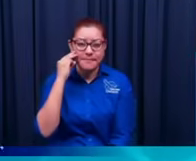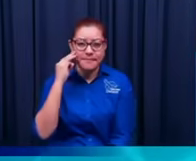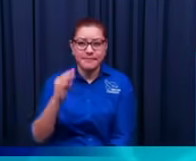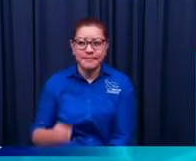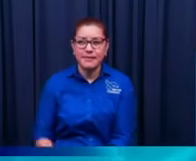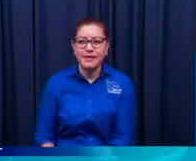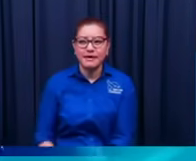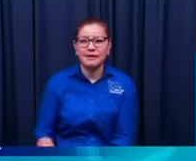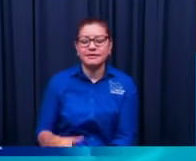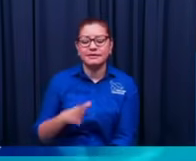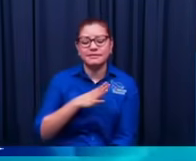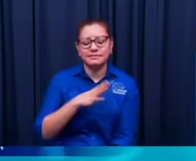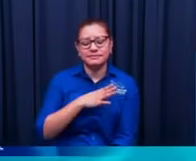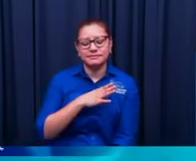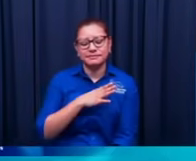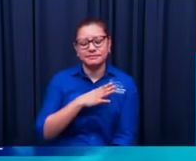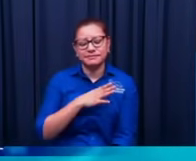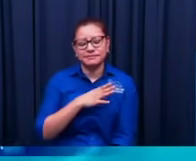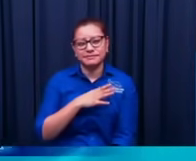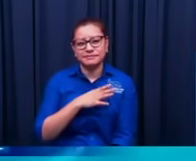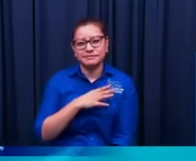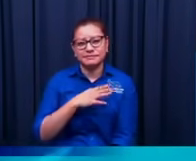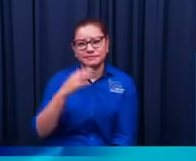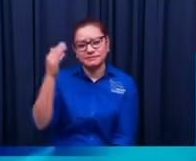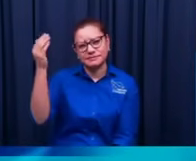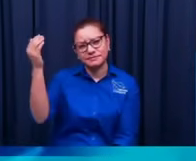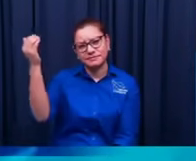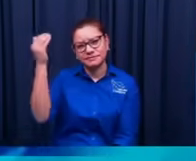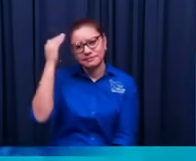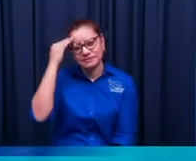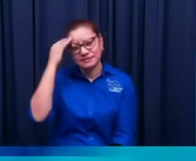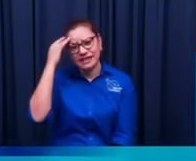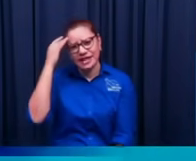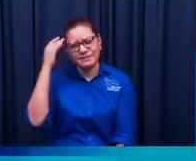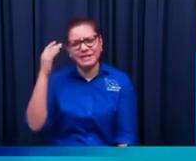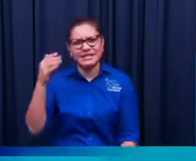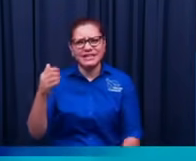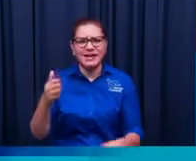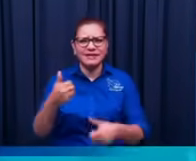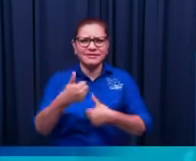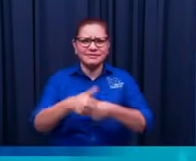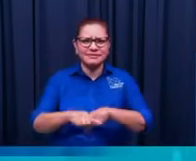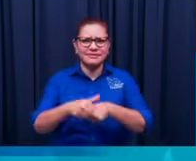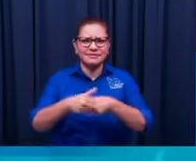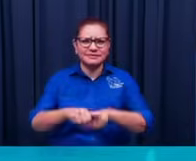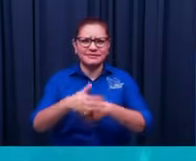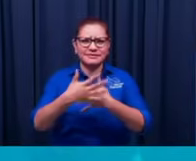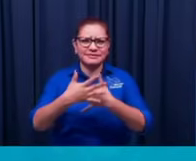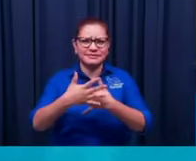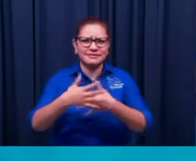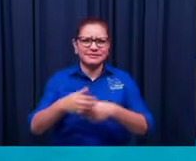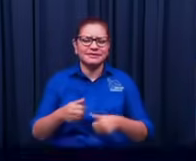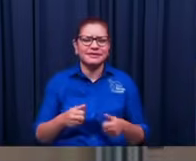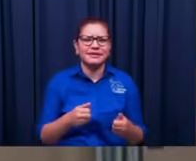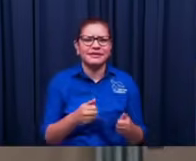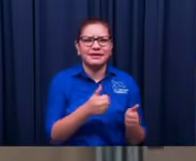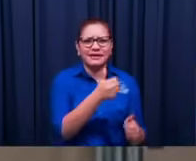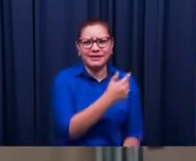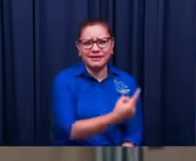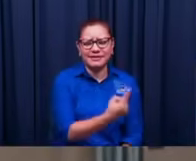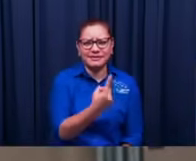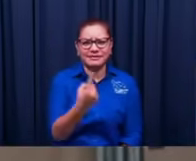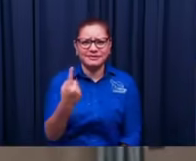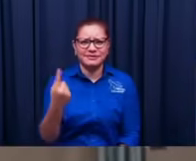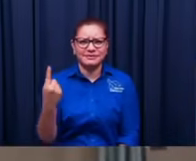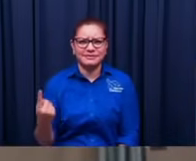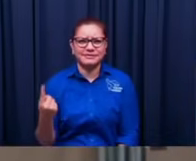nos toca administrar muchas cosas que el Señor derrama sobre nosotros, ¿verdad? Por ejemplo,